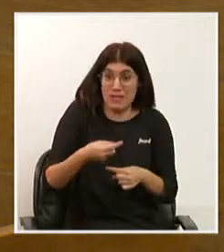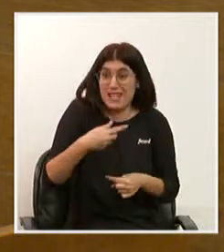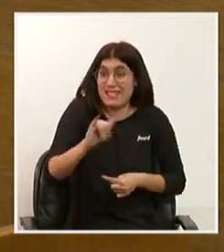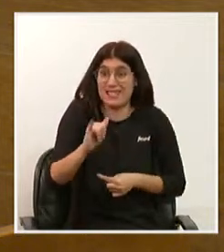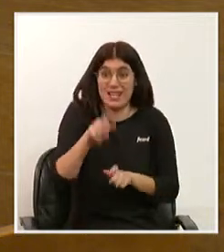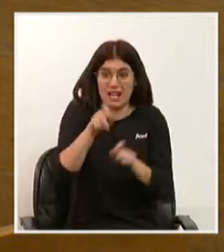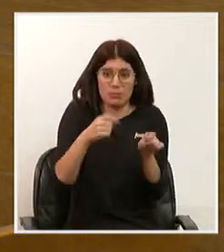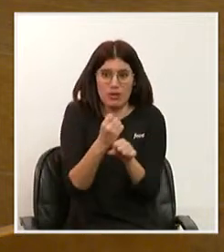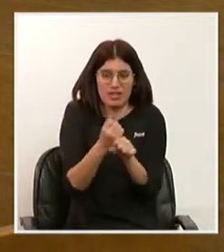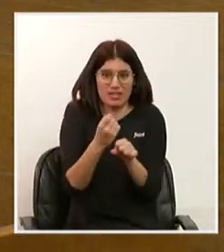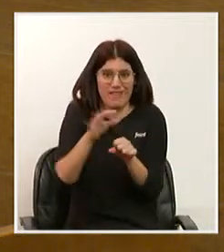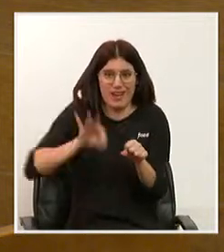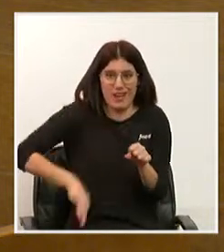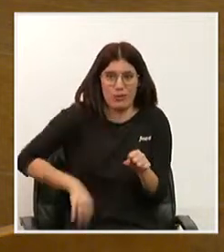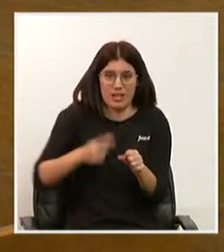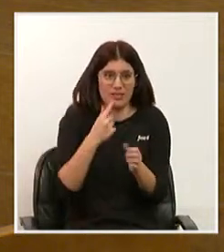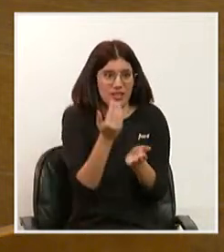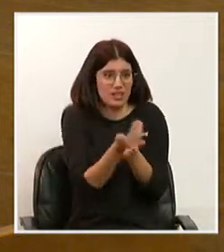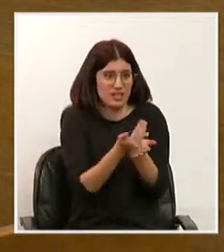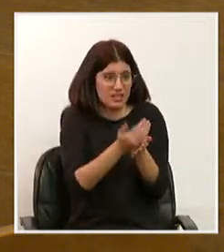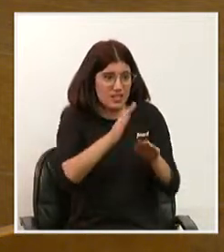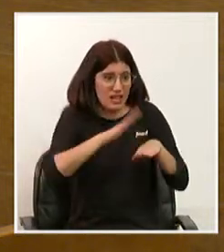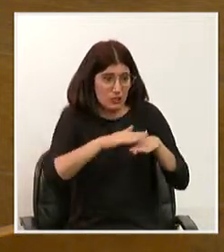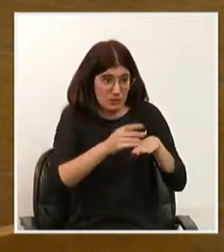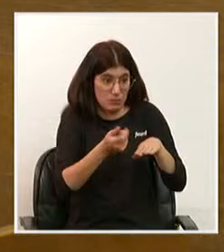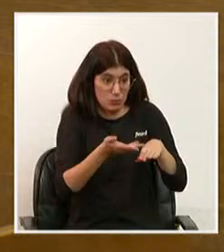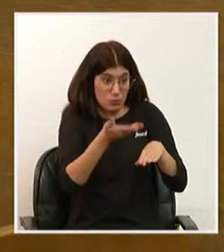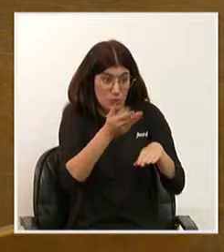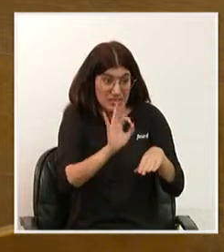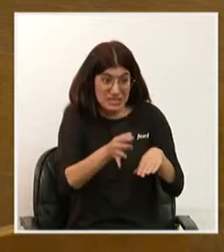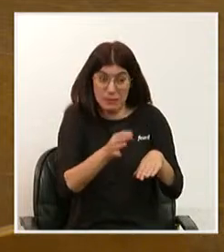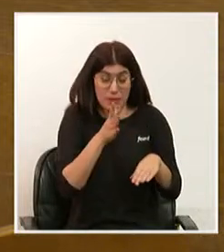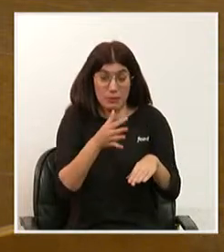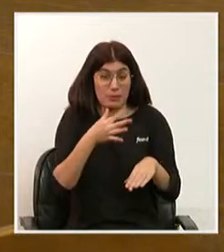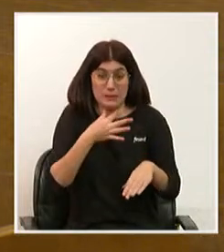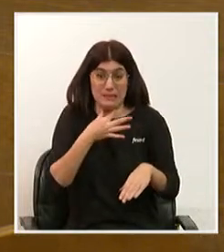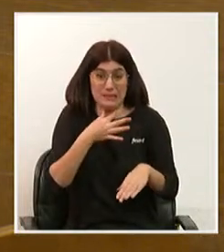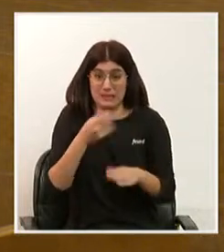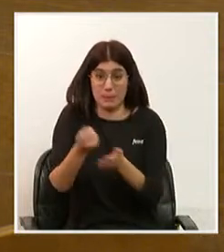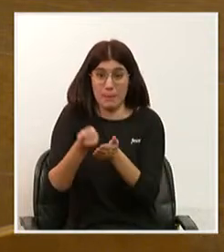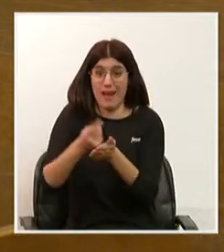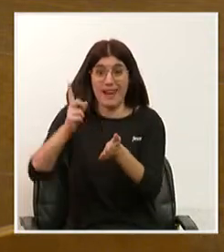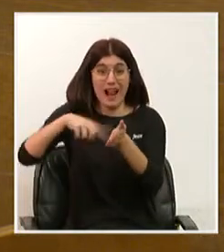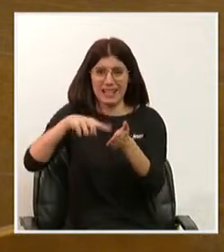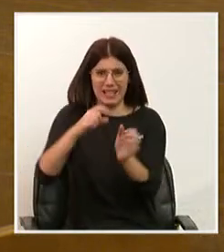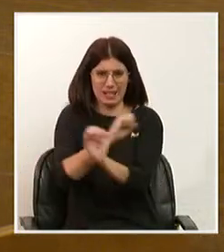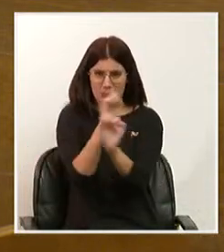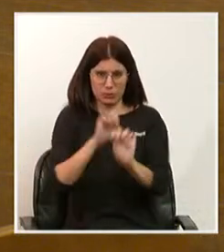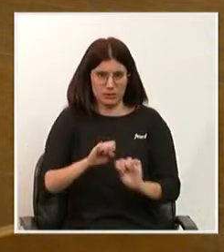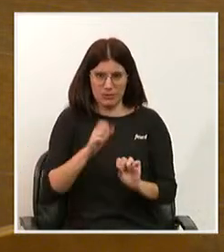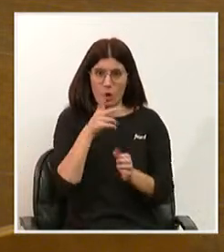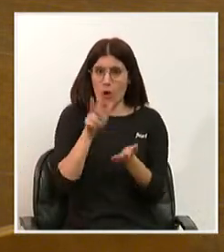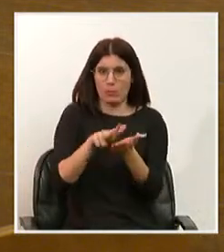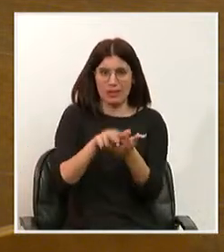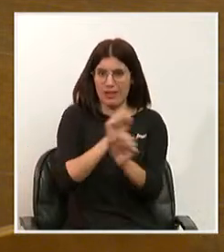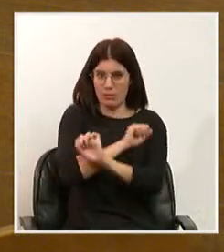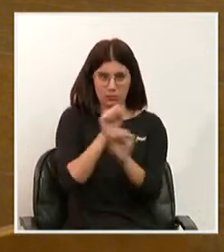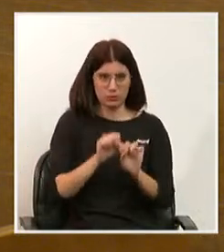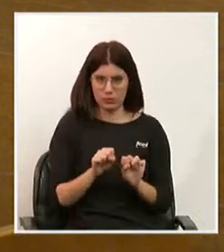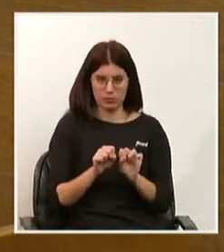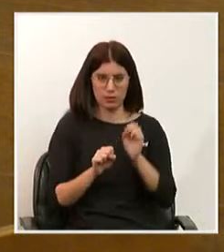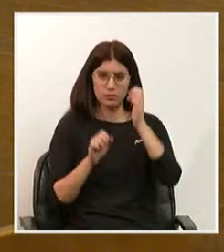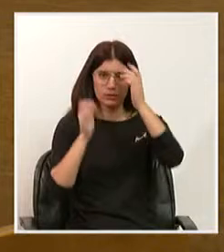malades del salari mínim interprofesional cada dí difícil pagar un loger o pagar la hipoteca y